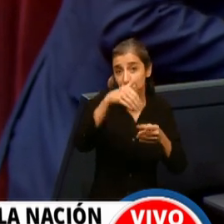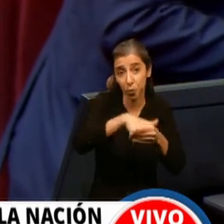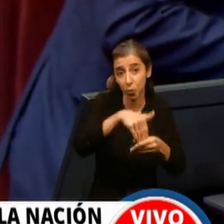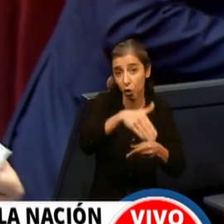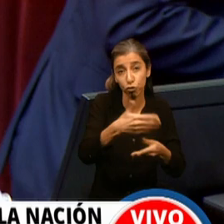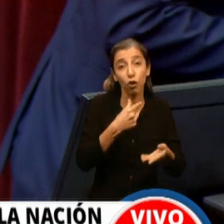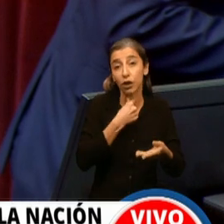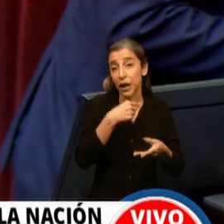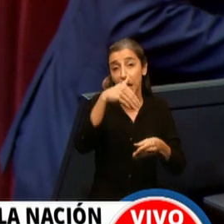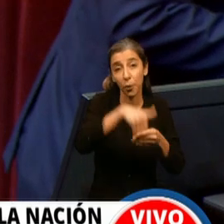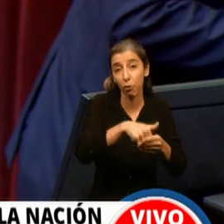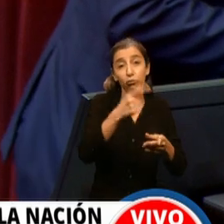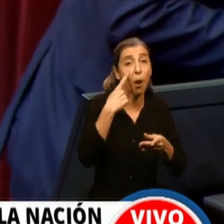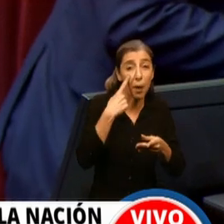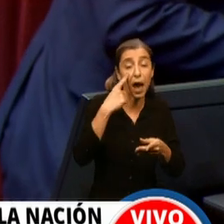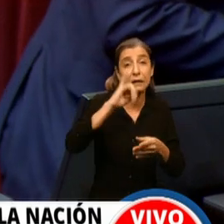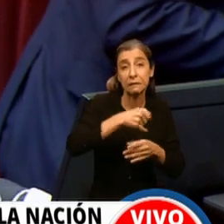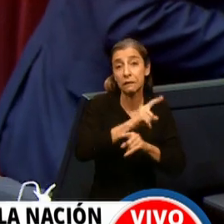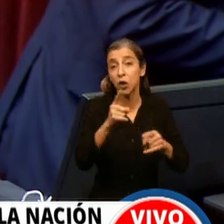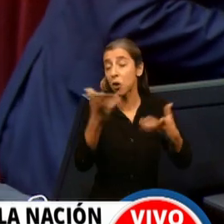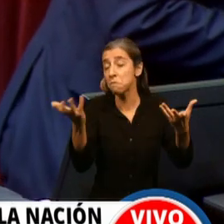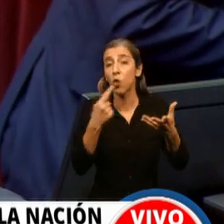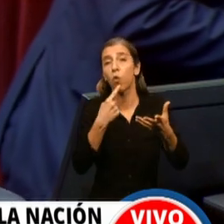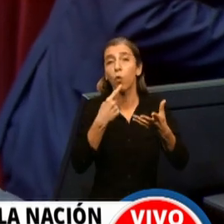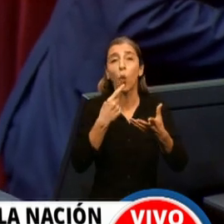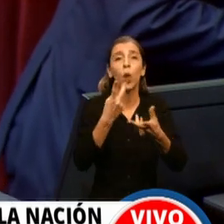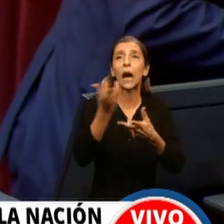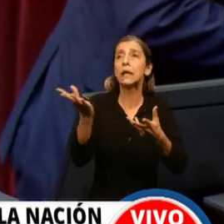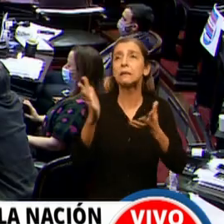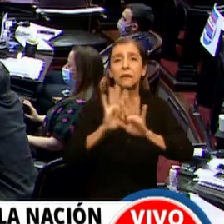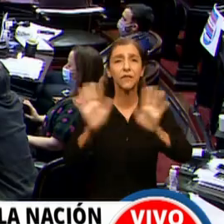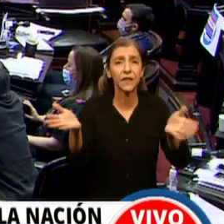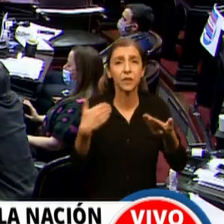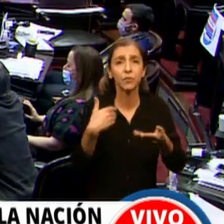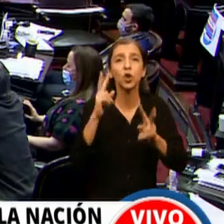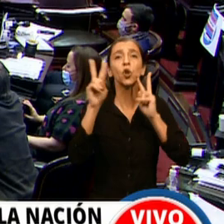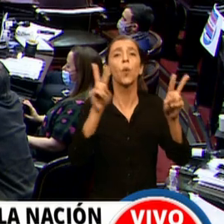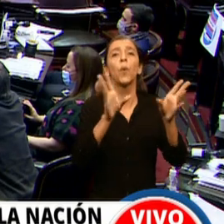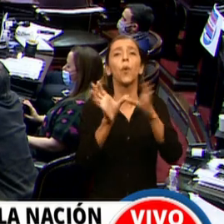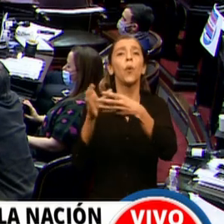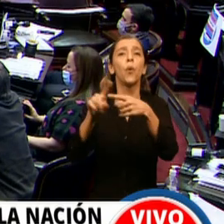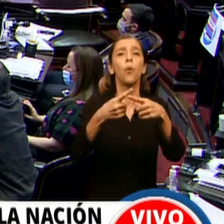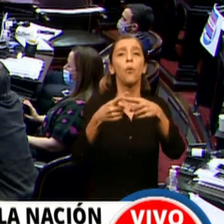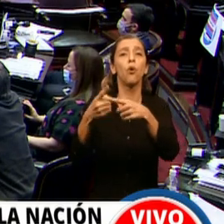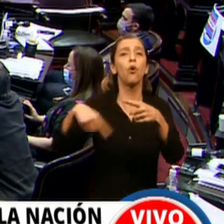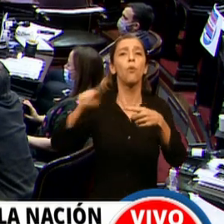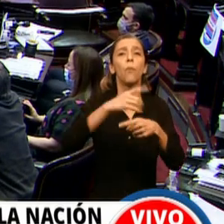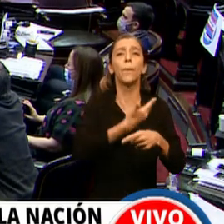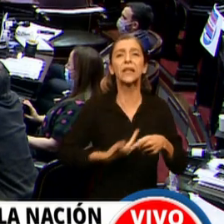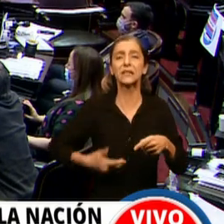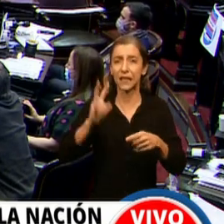y se terminan las dudas les parece bien no veo a los presidentes de bloque salvo a bueno